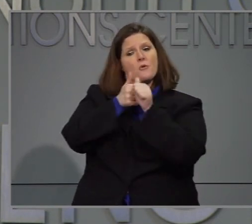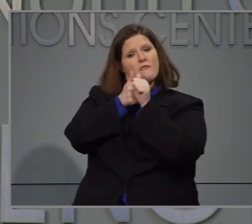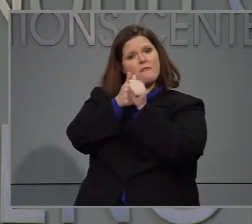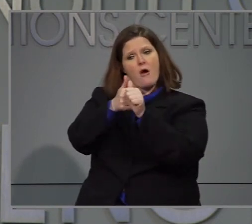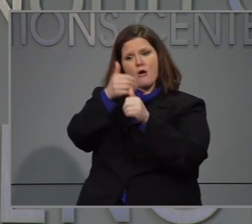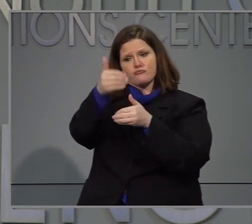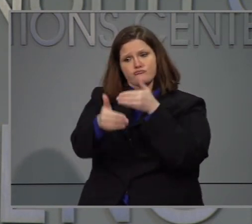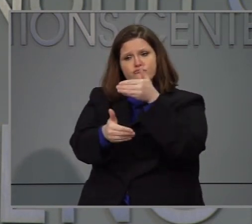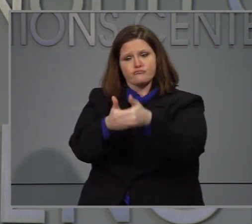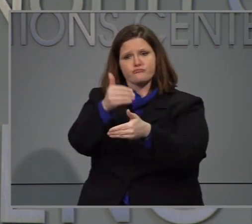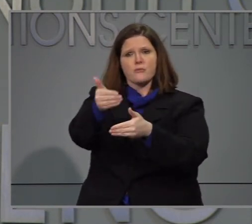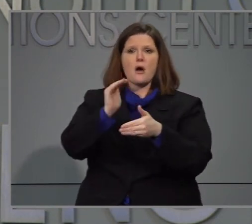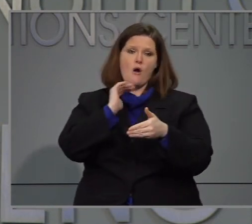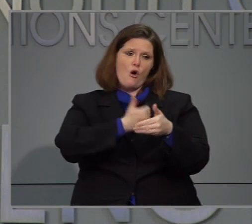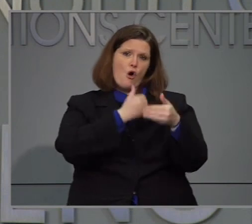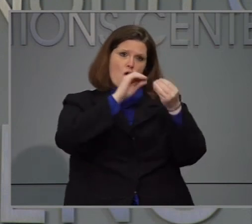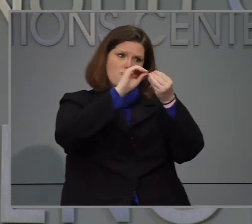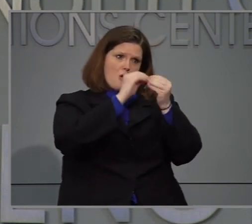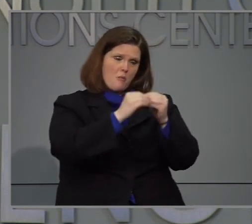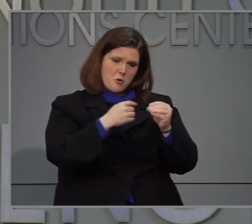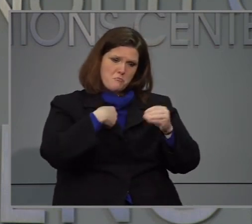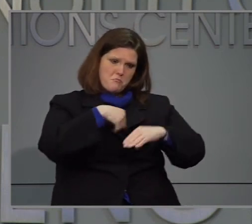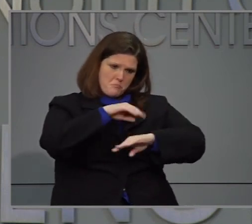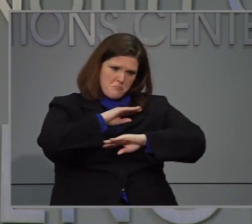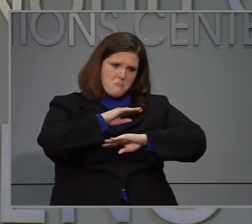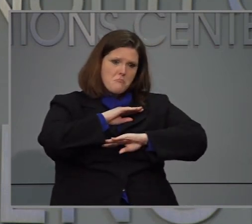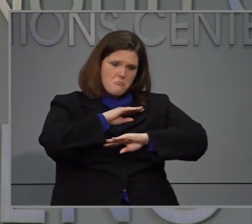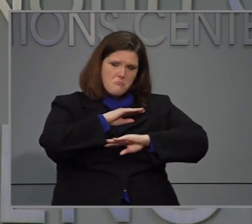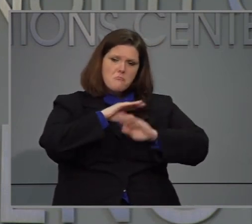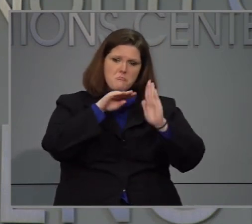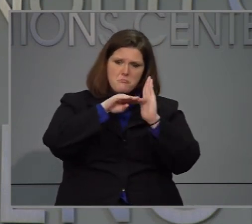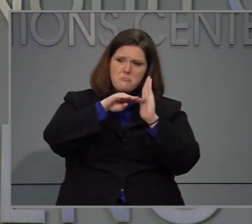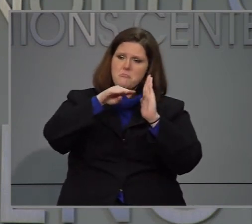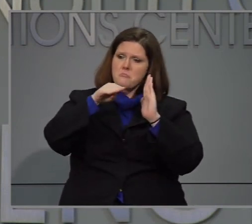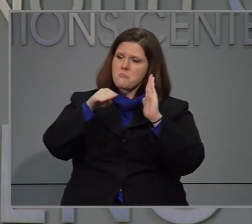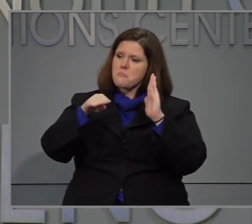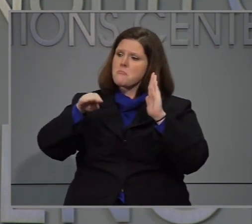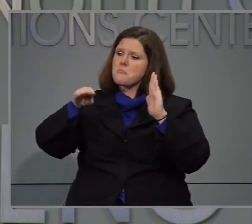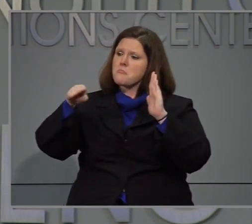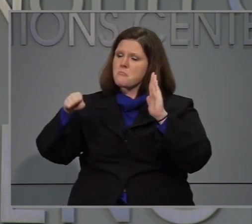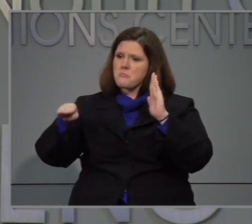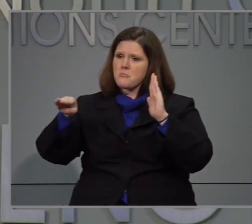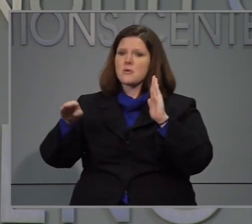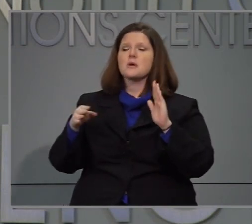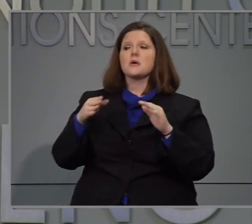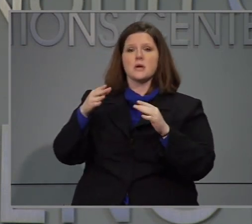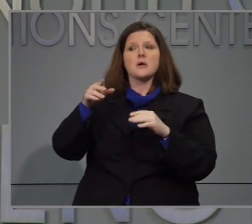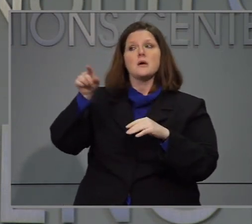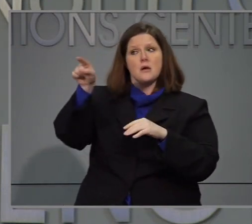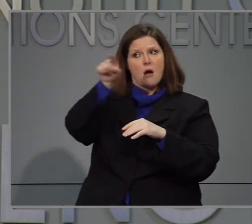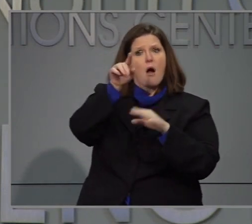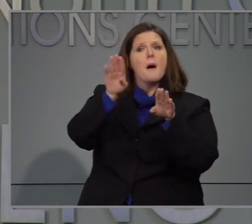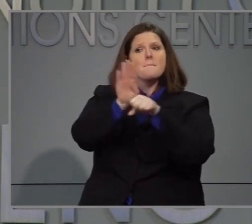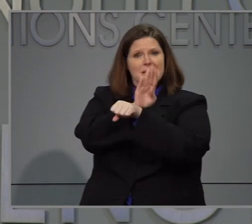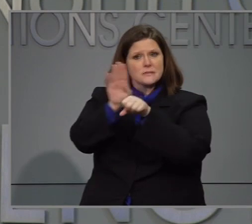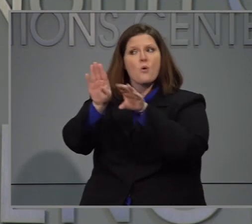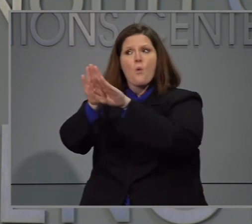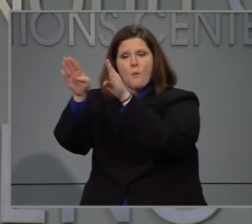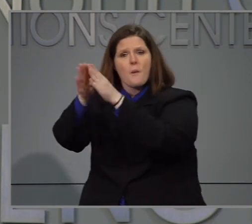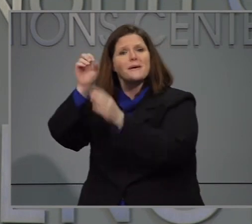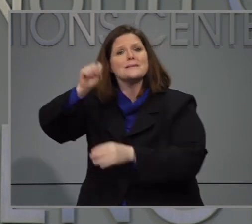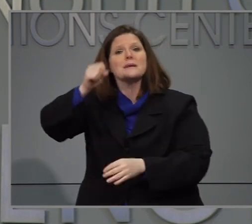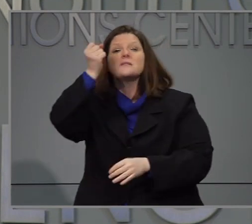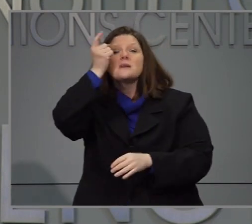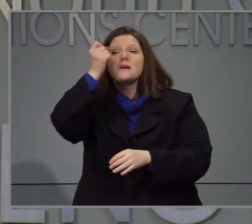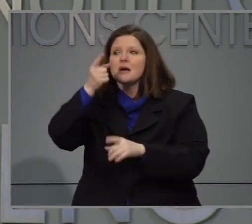rearrancar nuestra economía. Tenemos muchos negocios que están trabajando, mucha gente trabajando, pero muchos lo están haciendo de una manera con